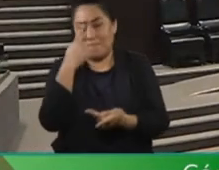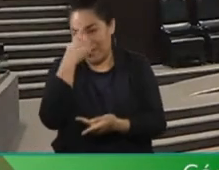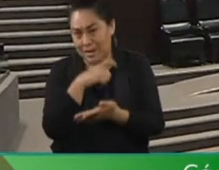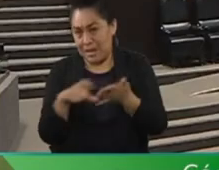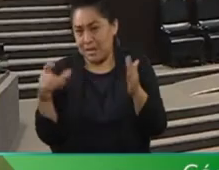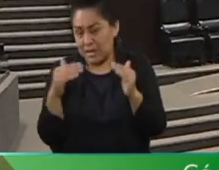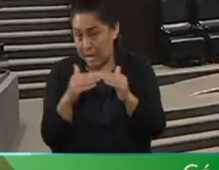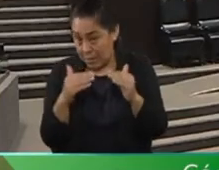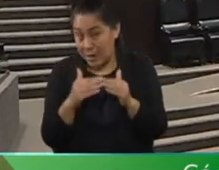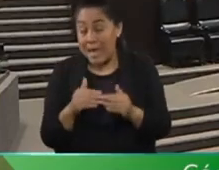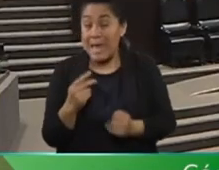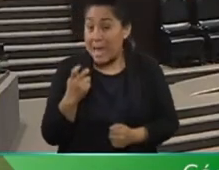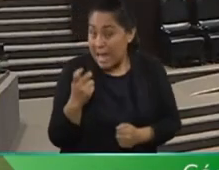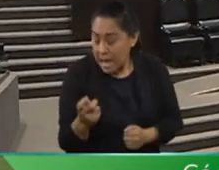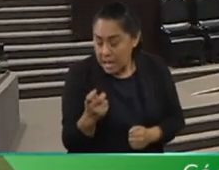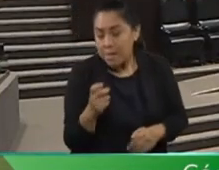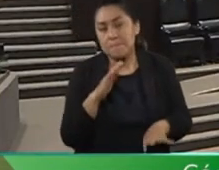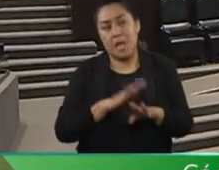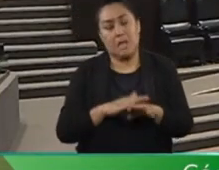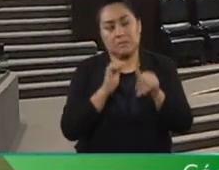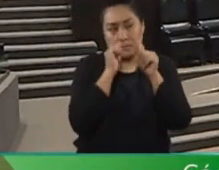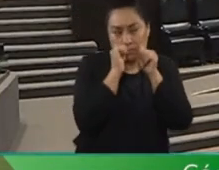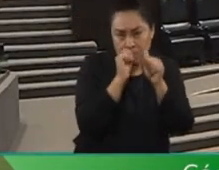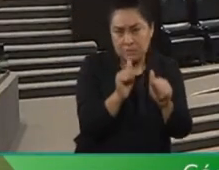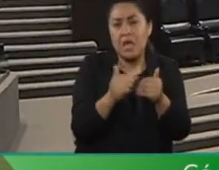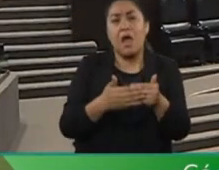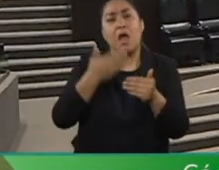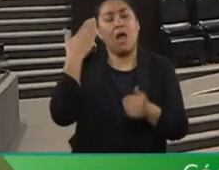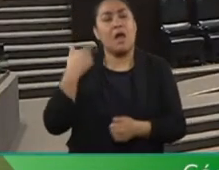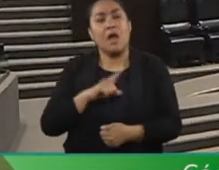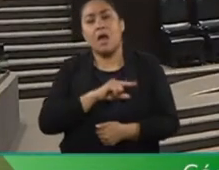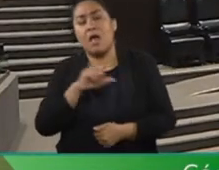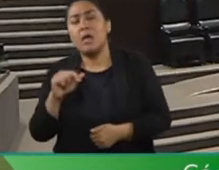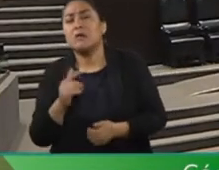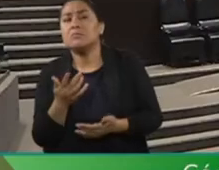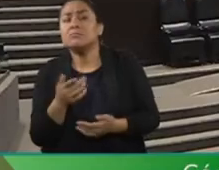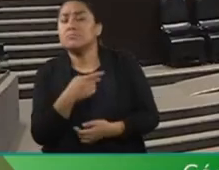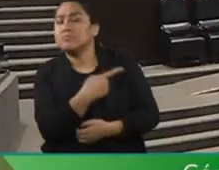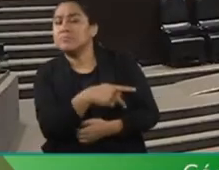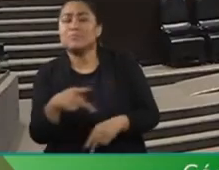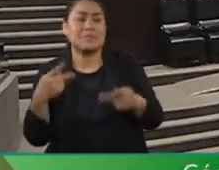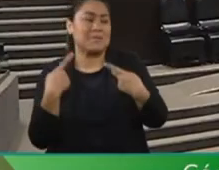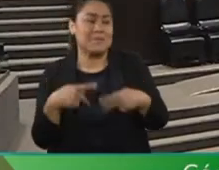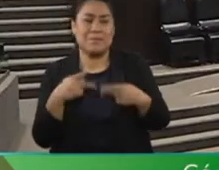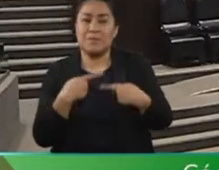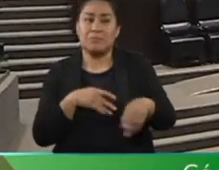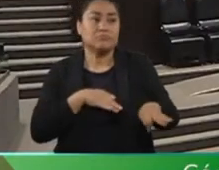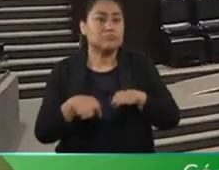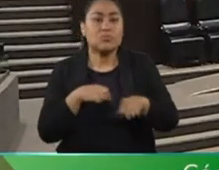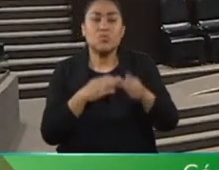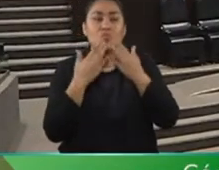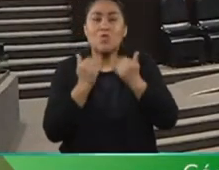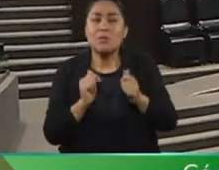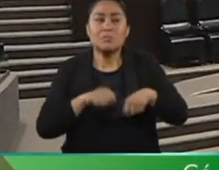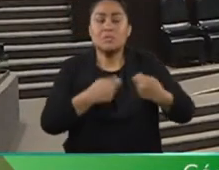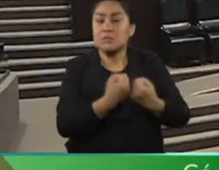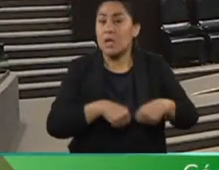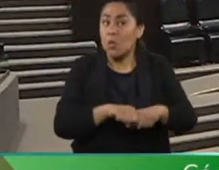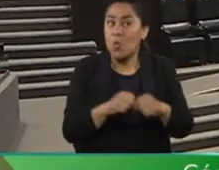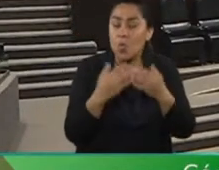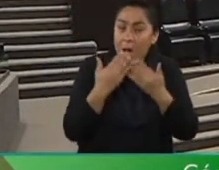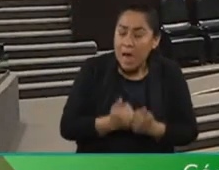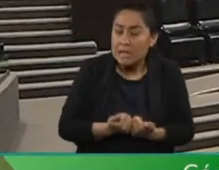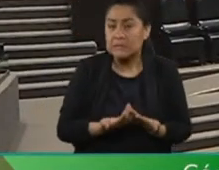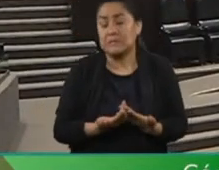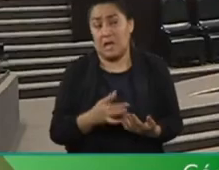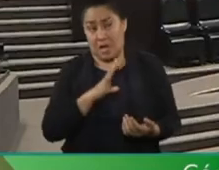empezamos a atender el enorme rezago que representa la informalidad laboral es decir un trabajo sin derechos que aqueja